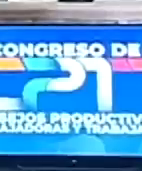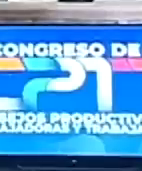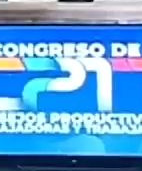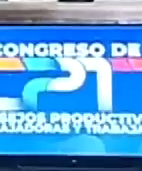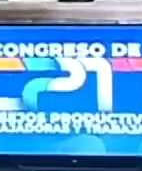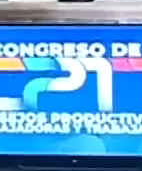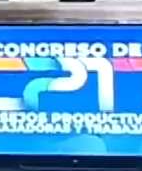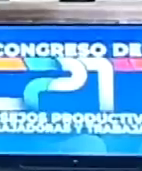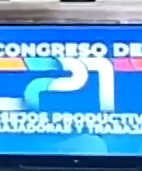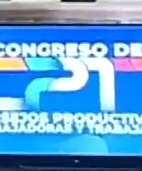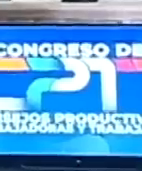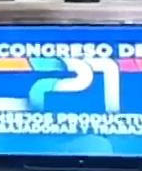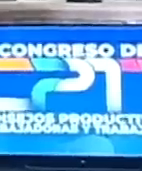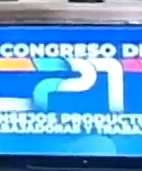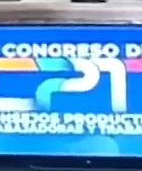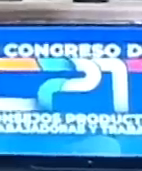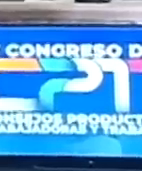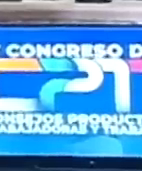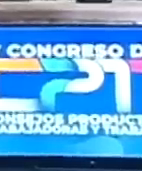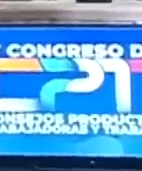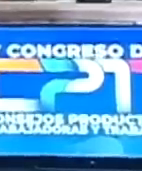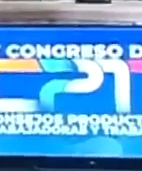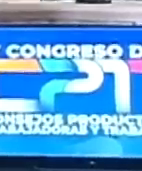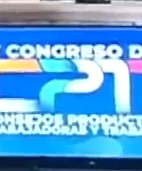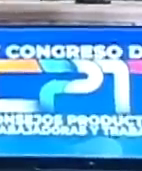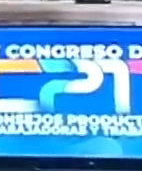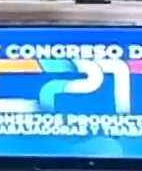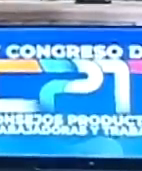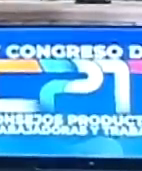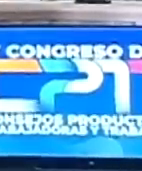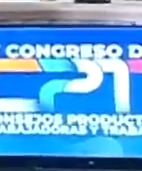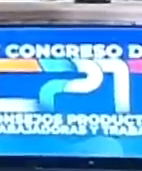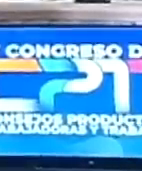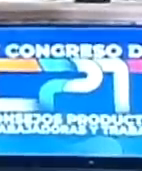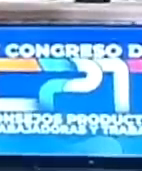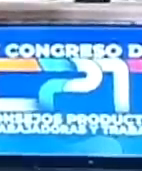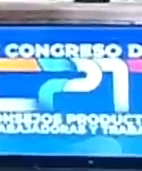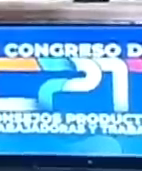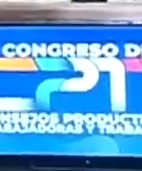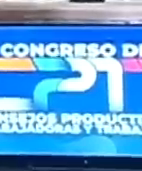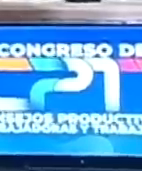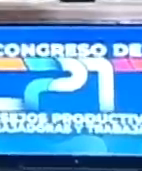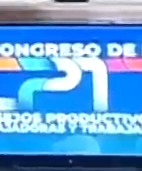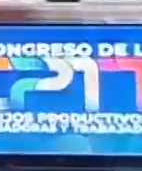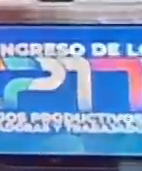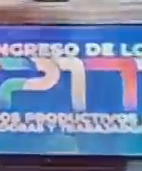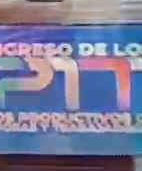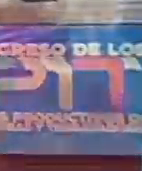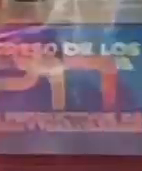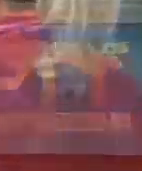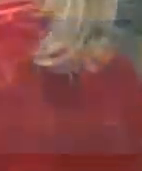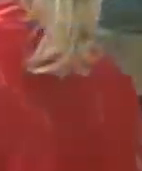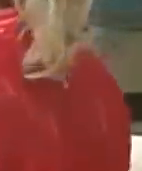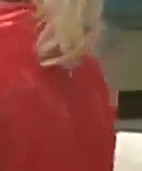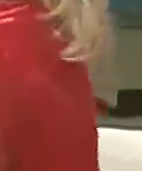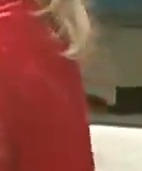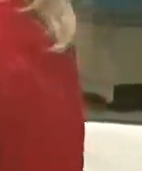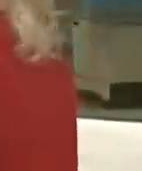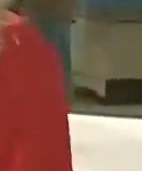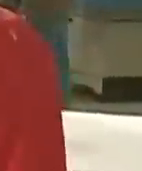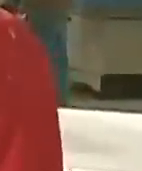CPTT. Tenemos que hacer de Venezuela un país que produzca todo lo que los ciudadanos necesitan en tiempo real.